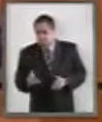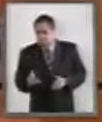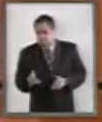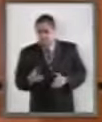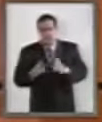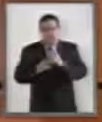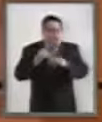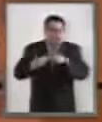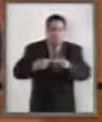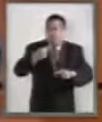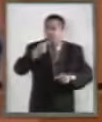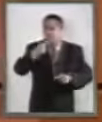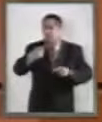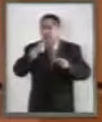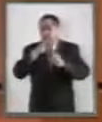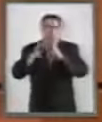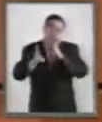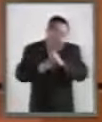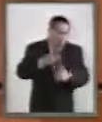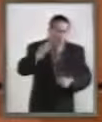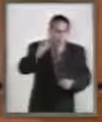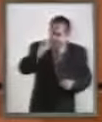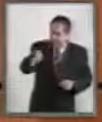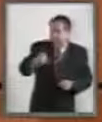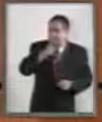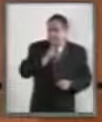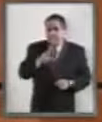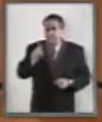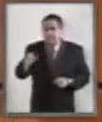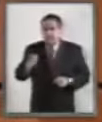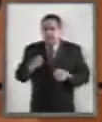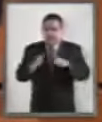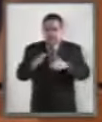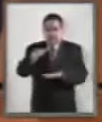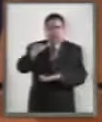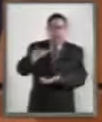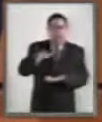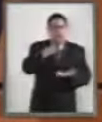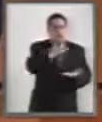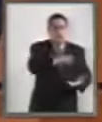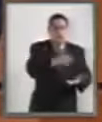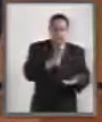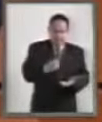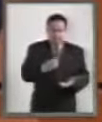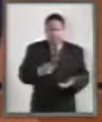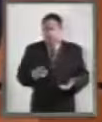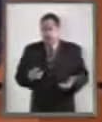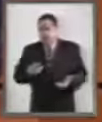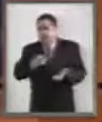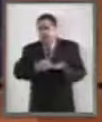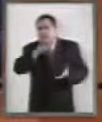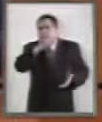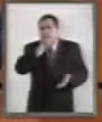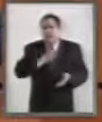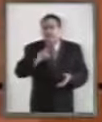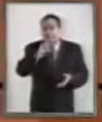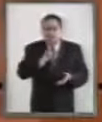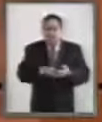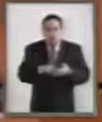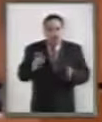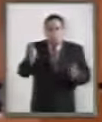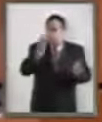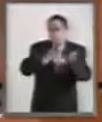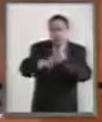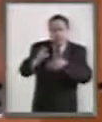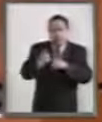se miente, y lo volvemos a ver otra vez, en ese paquete que le entregaron, señor secretario, se miente. No, se va a crecer